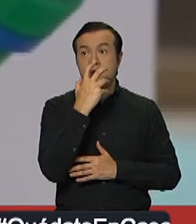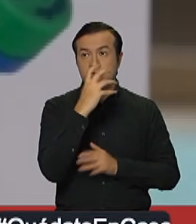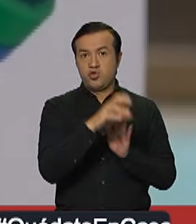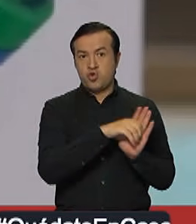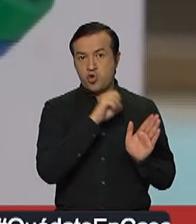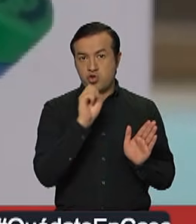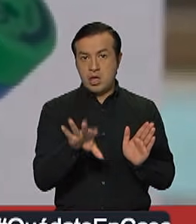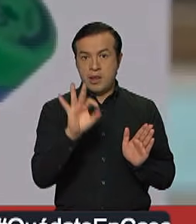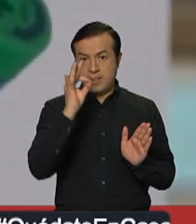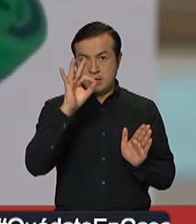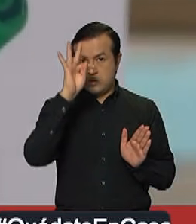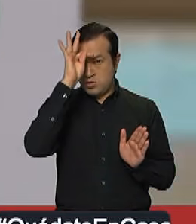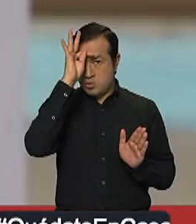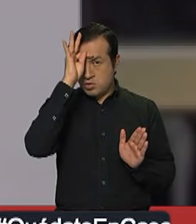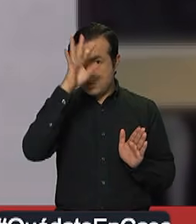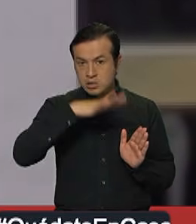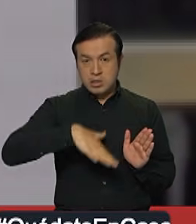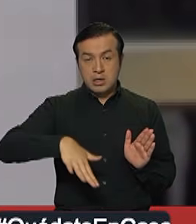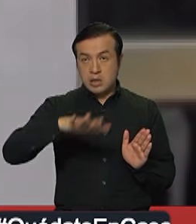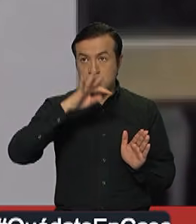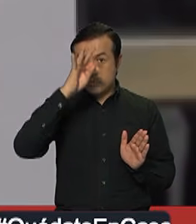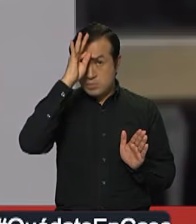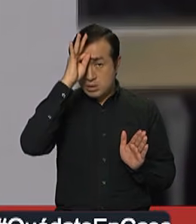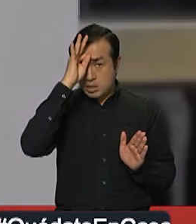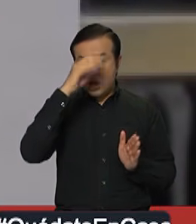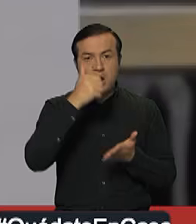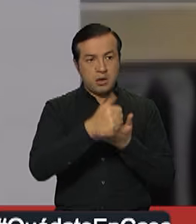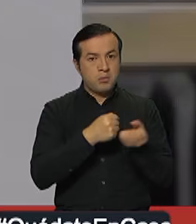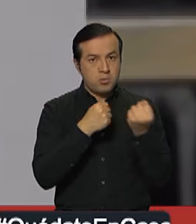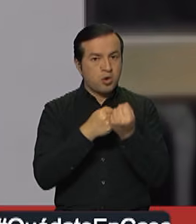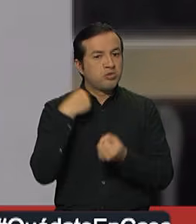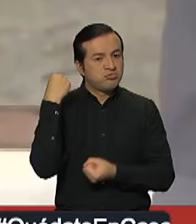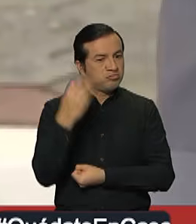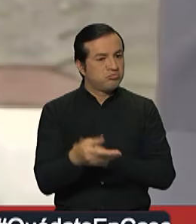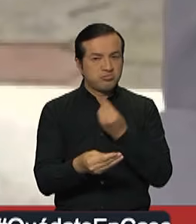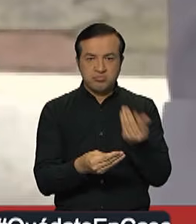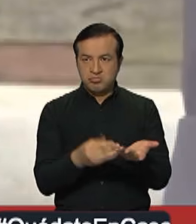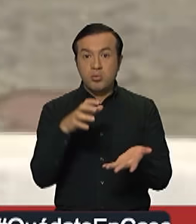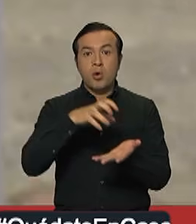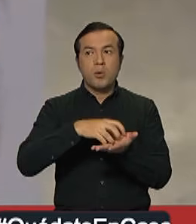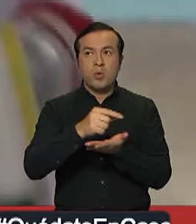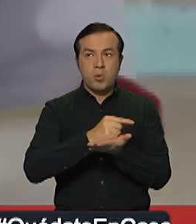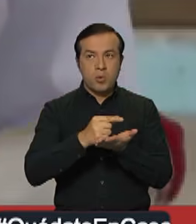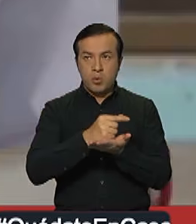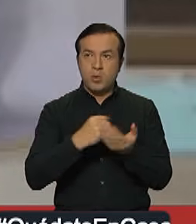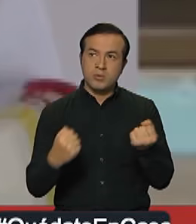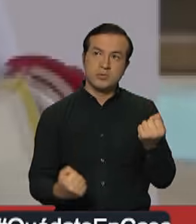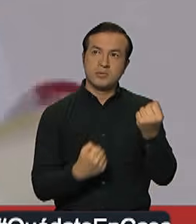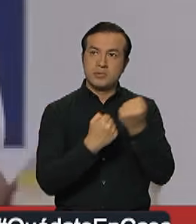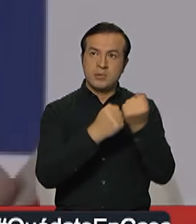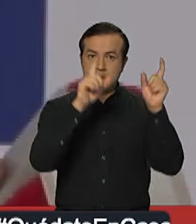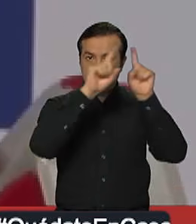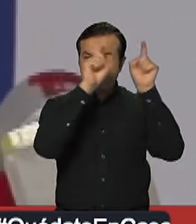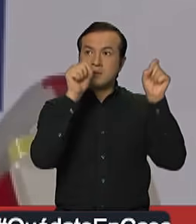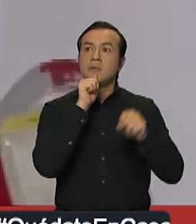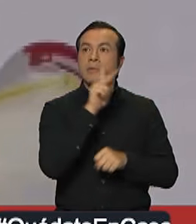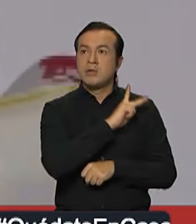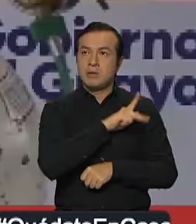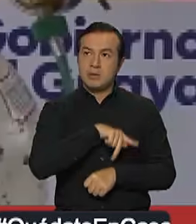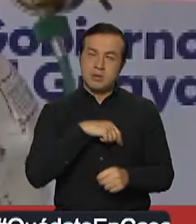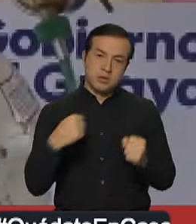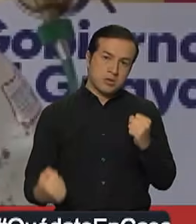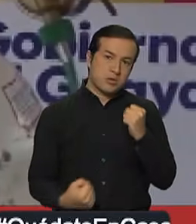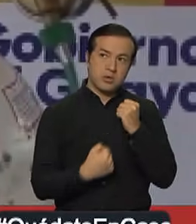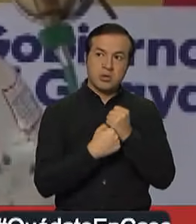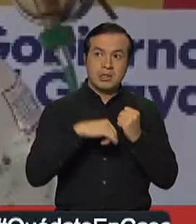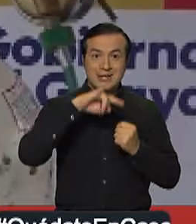a 19 hospitales, clínicas y subcentros de salud de la provincia, gracias al aporte de la empresa privada. Para